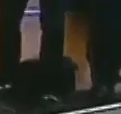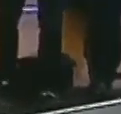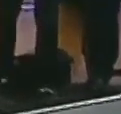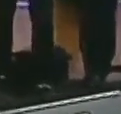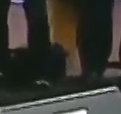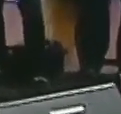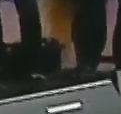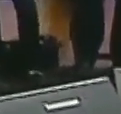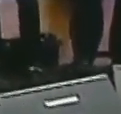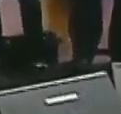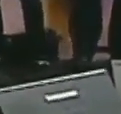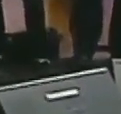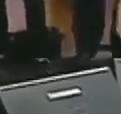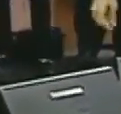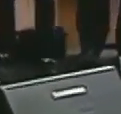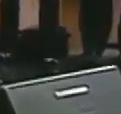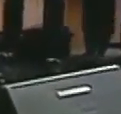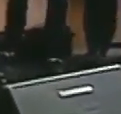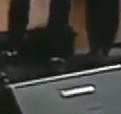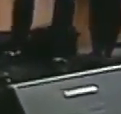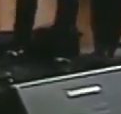Nació la criptomoneda.